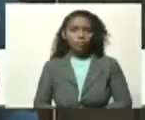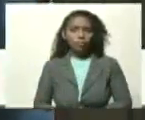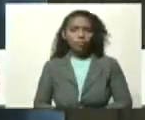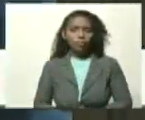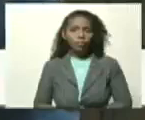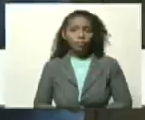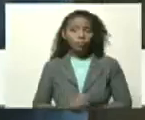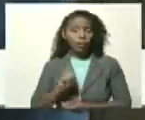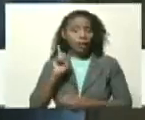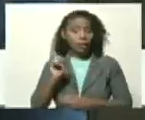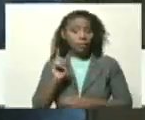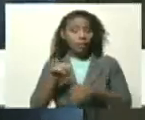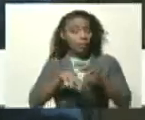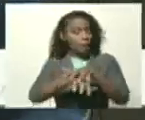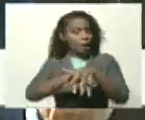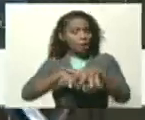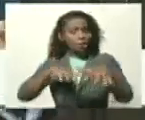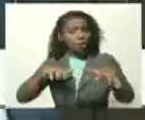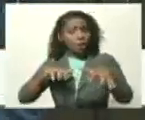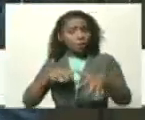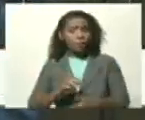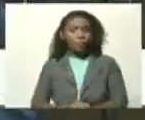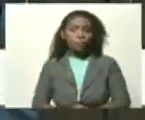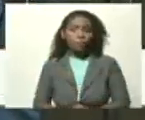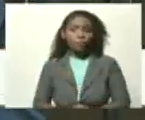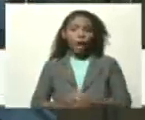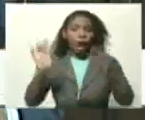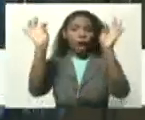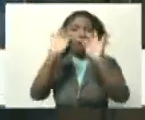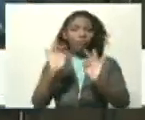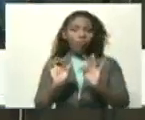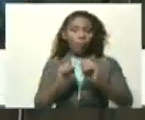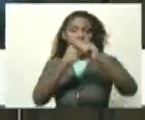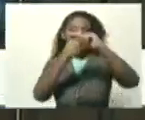Siendo la mayoría en la forma en que se